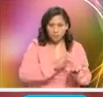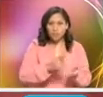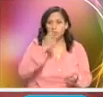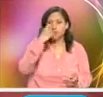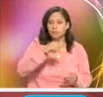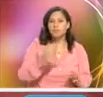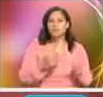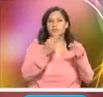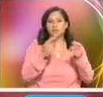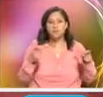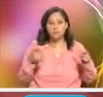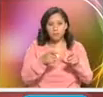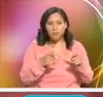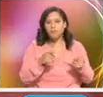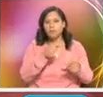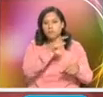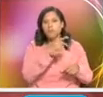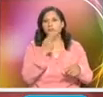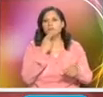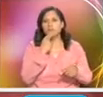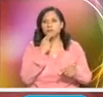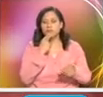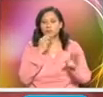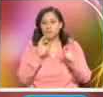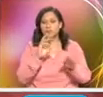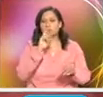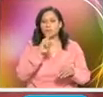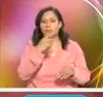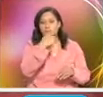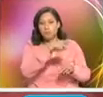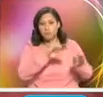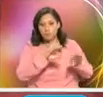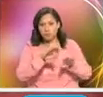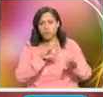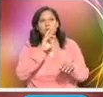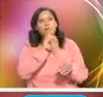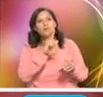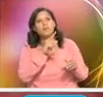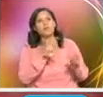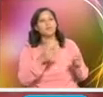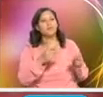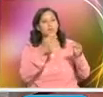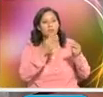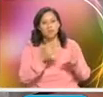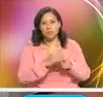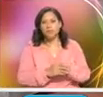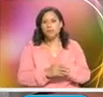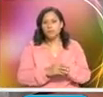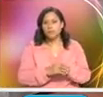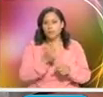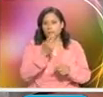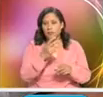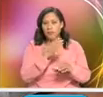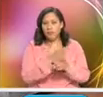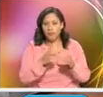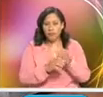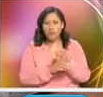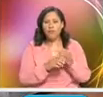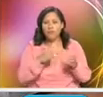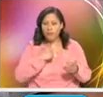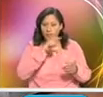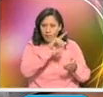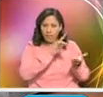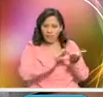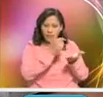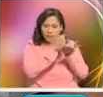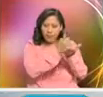al micronegocio para que lo utilice en mejorar su funcionamiento, en mejorar su operación. Entonces, todo un conjunto de cosas el Yo Te Apoyo. Claro,